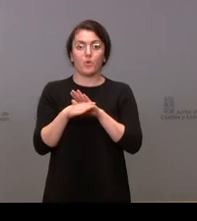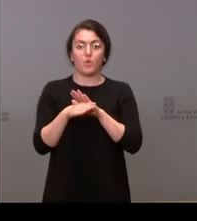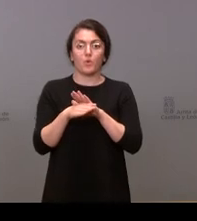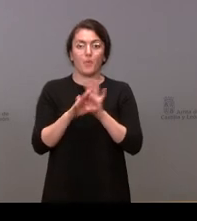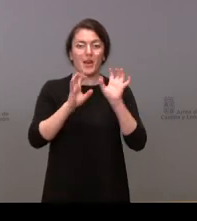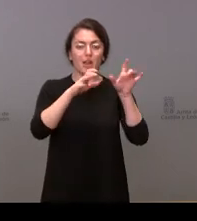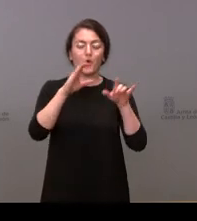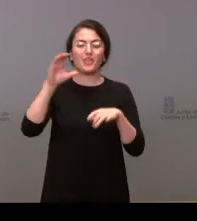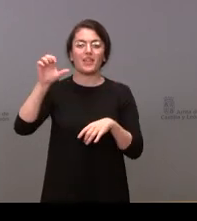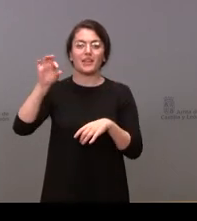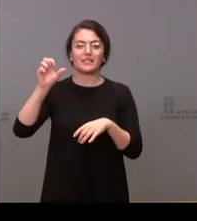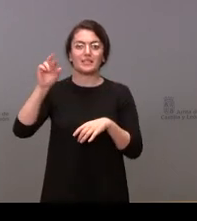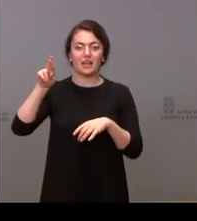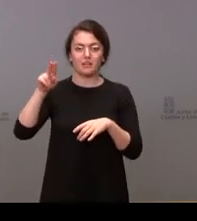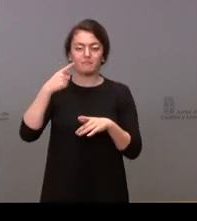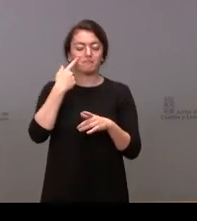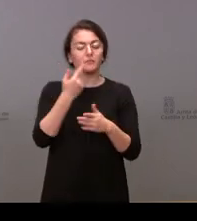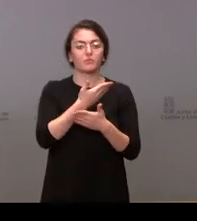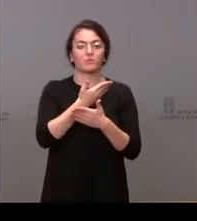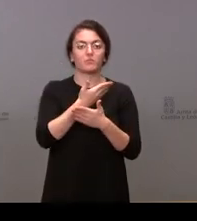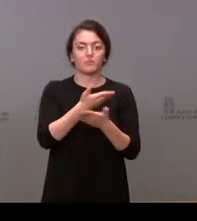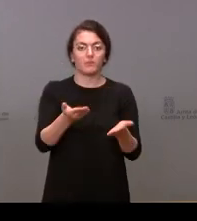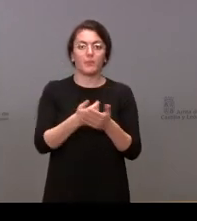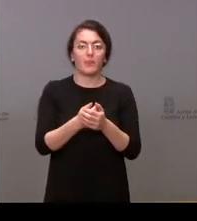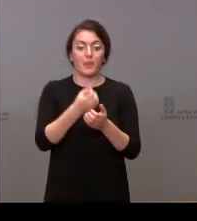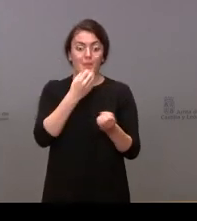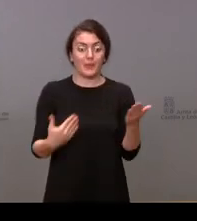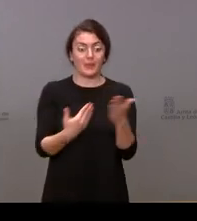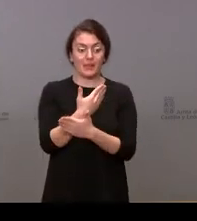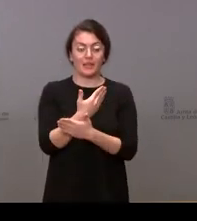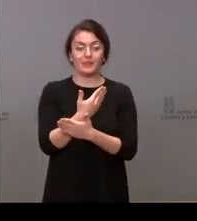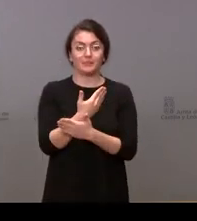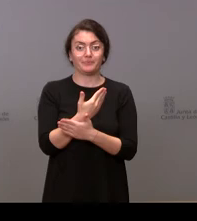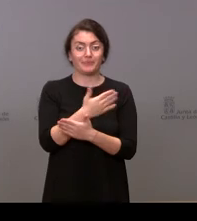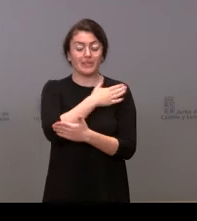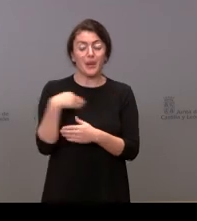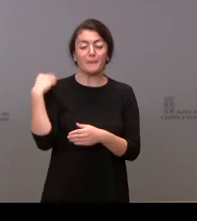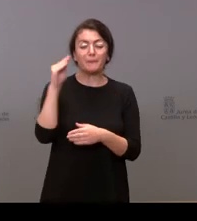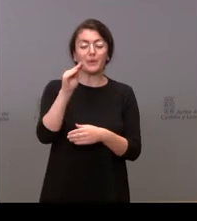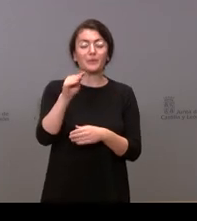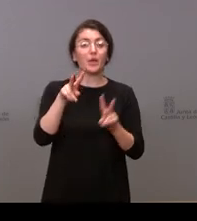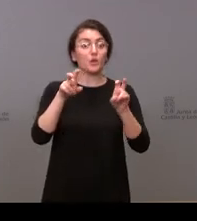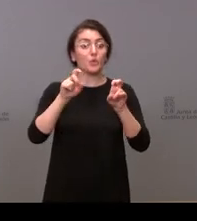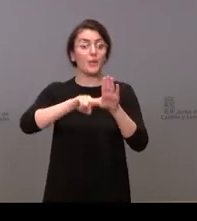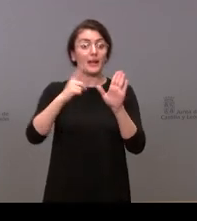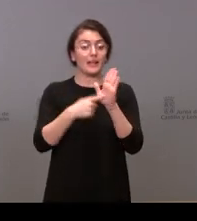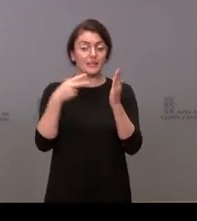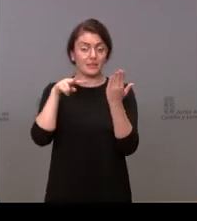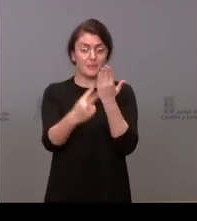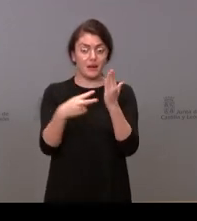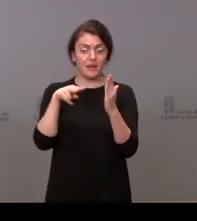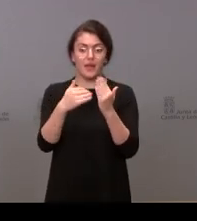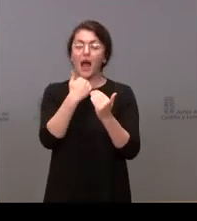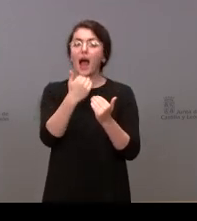Fernández, cuando quieras. Hola, buenos días. Yo quería preguntarle si la nueva ley de transparencia incluye alguna referencia a las